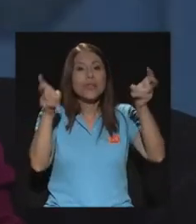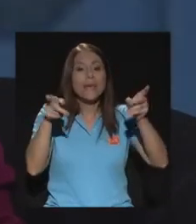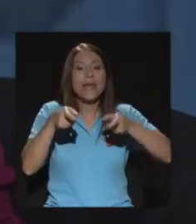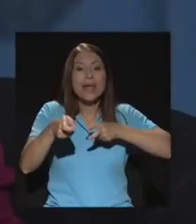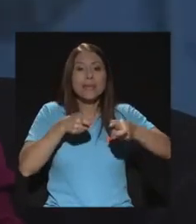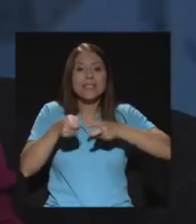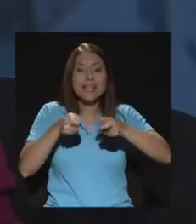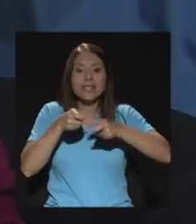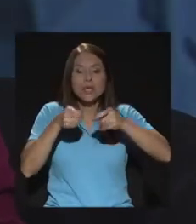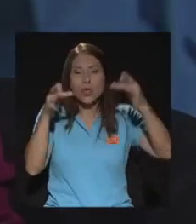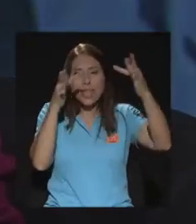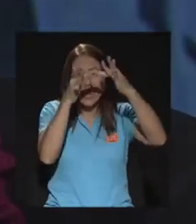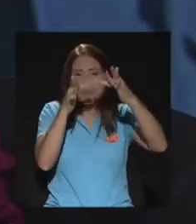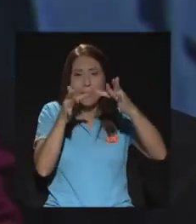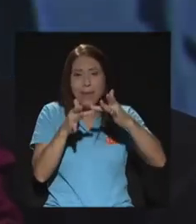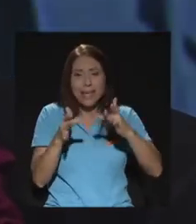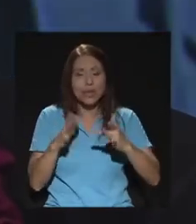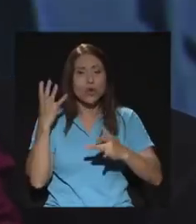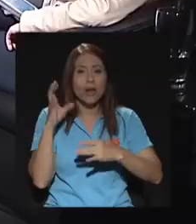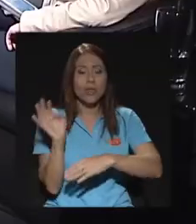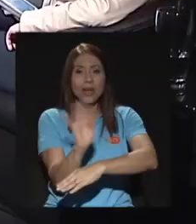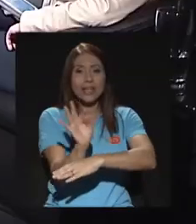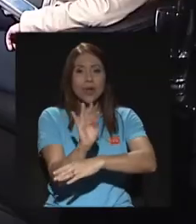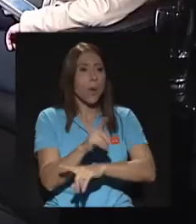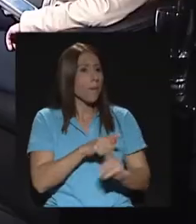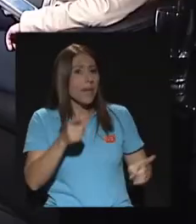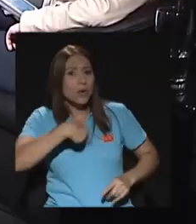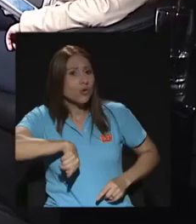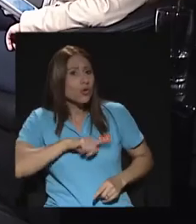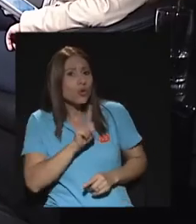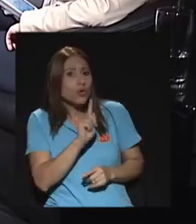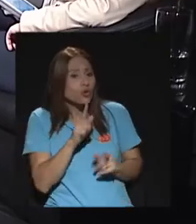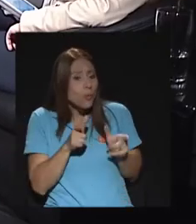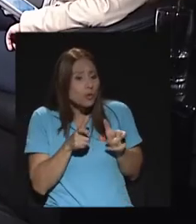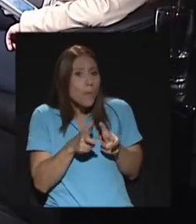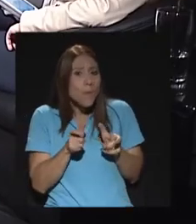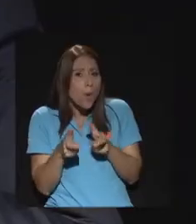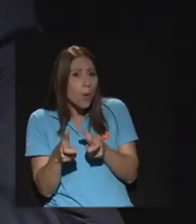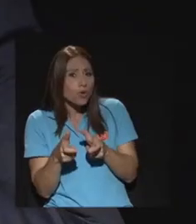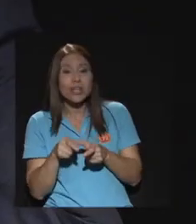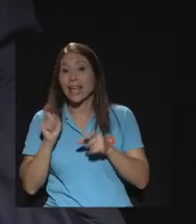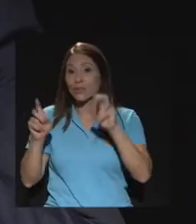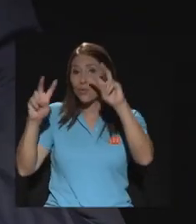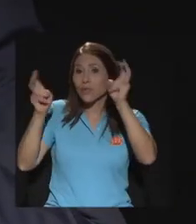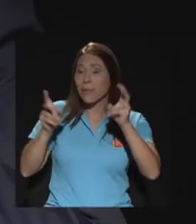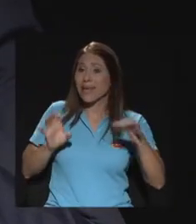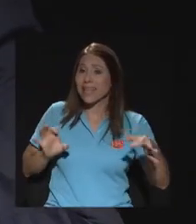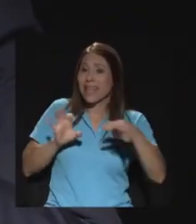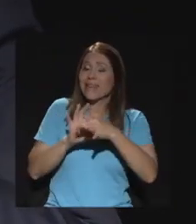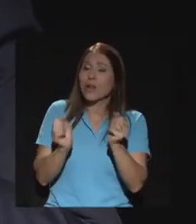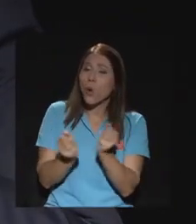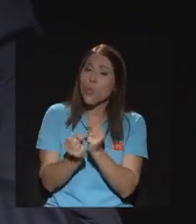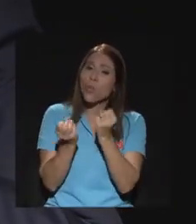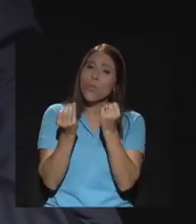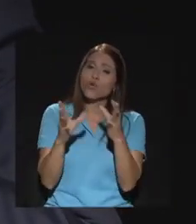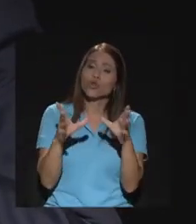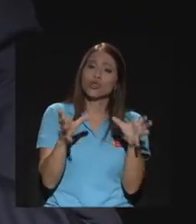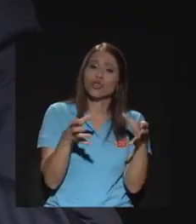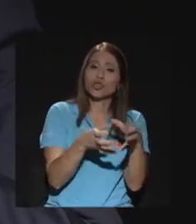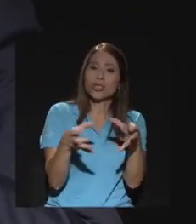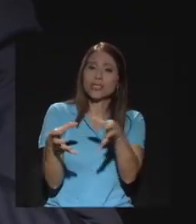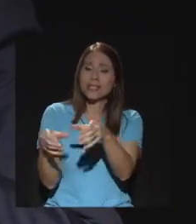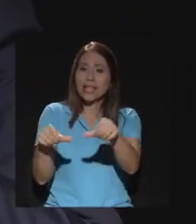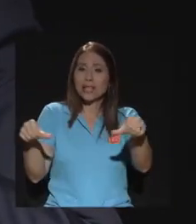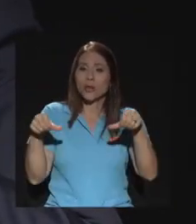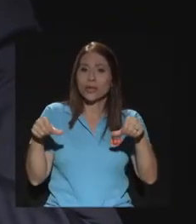espectro radioeléctrico. Pero es no un somos tema, unos pocos. Doña Giselle, es un tema Antonio, que tiene que ver con muchos sectores. Primero, tengo que agradecerles la posibilidad de que